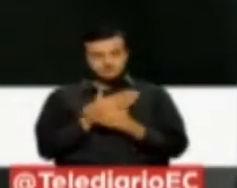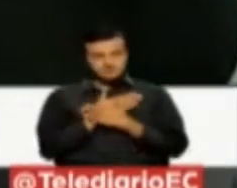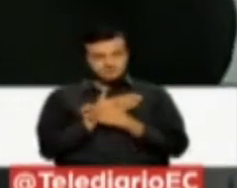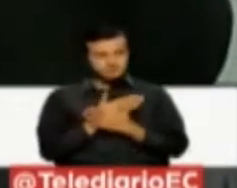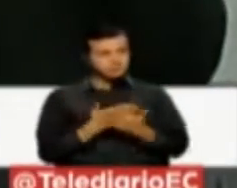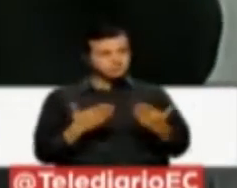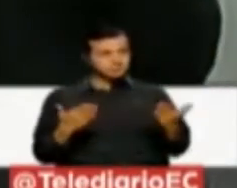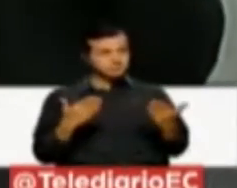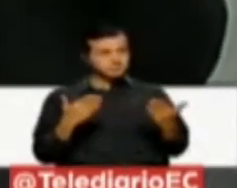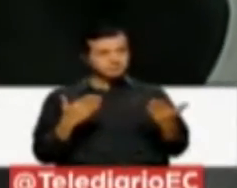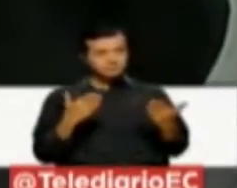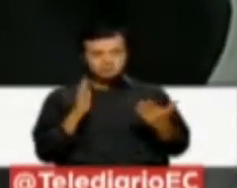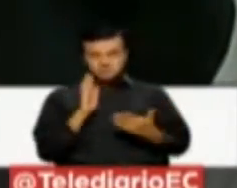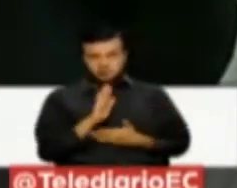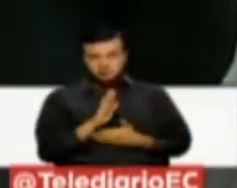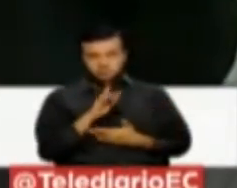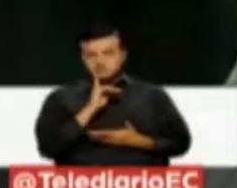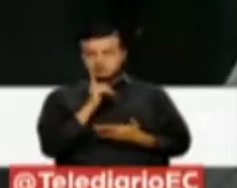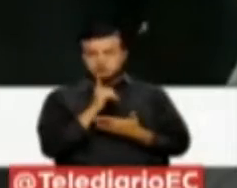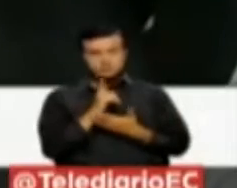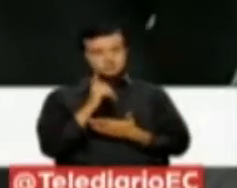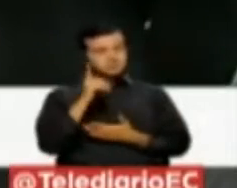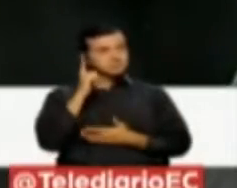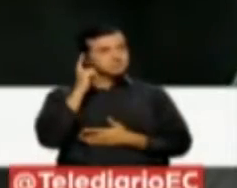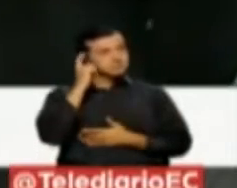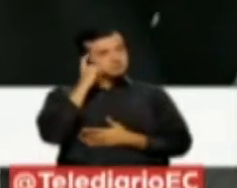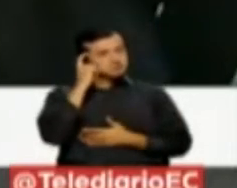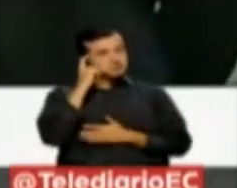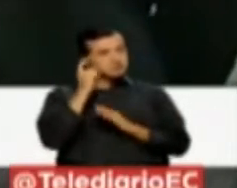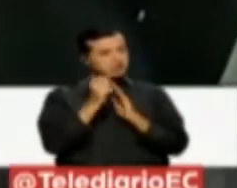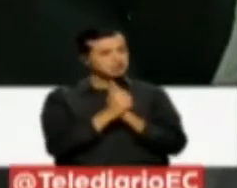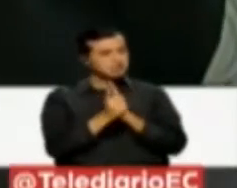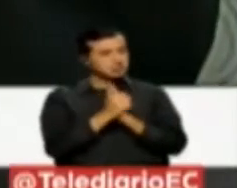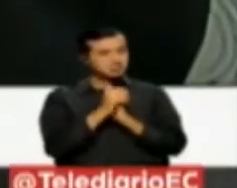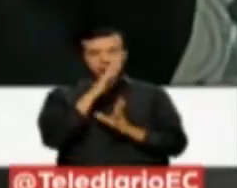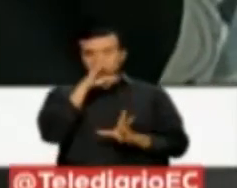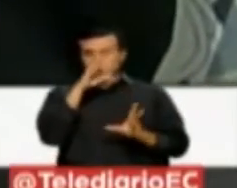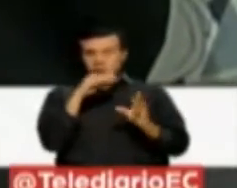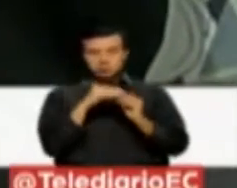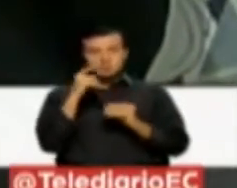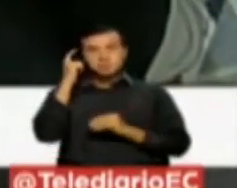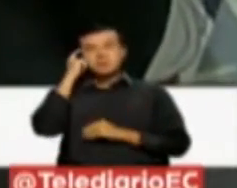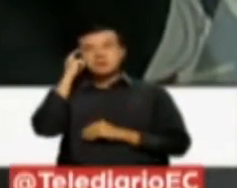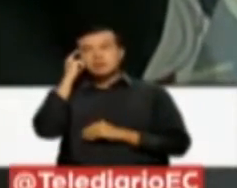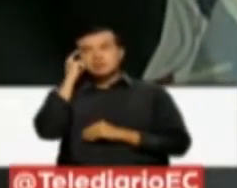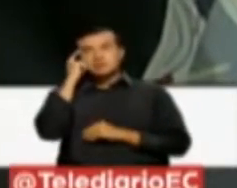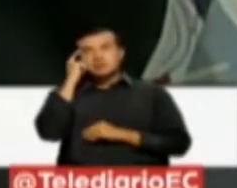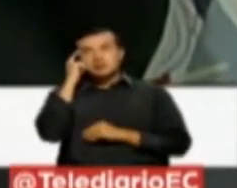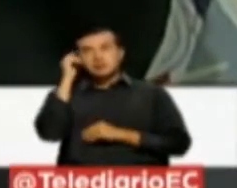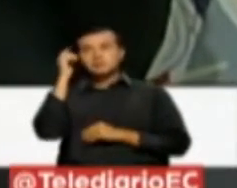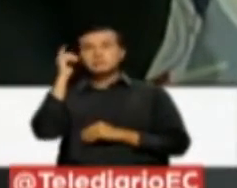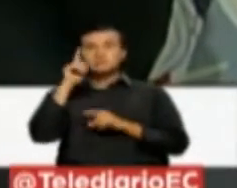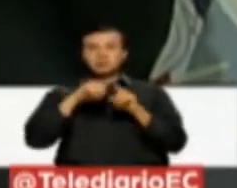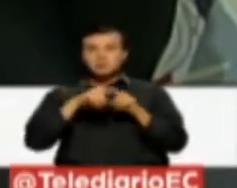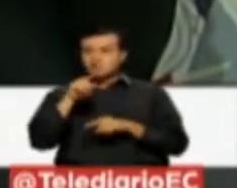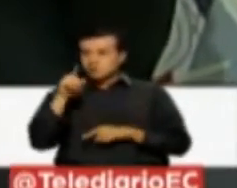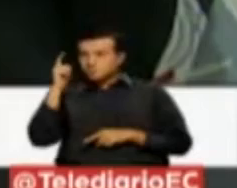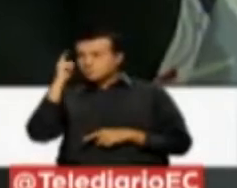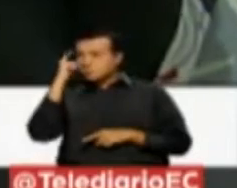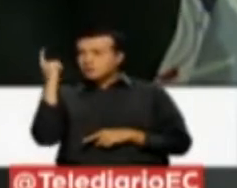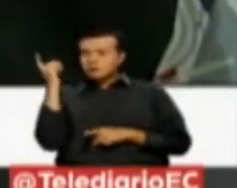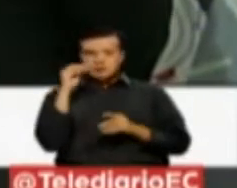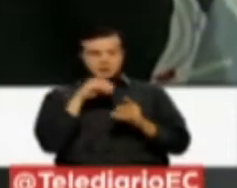Felicitaciones primero por tener esa capacidad de trasladar lo que está en tu mente, en la mente de tus compañeros,